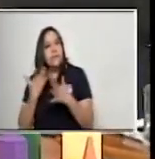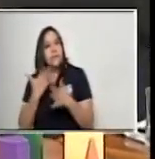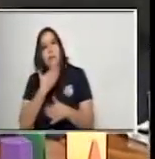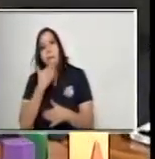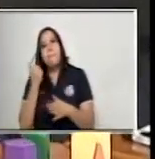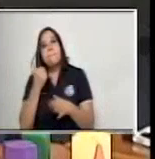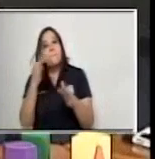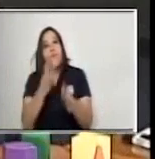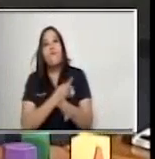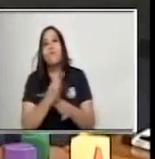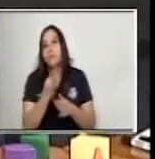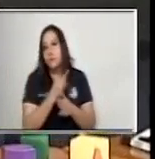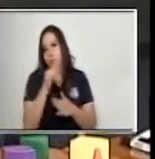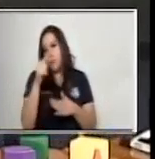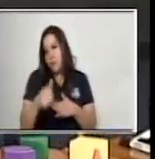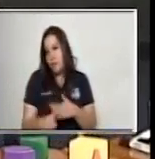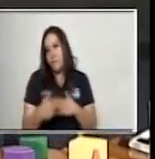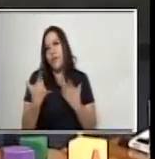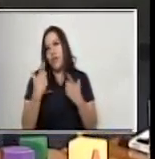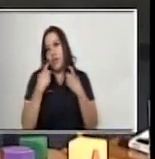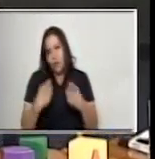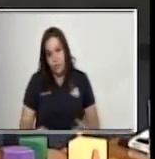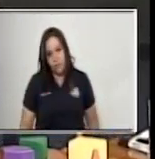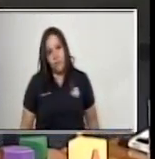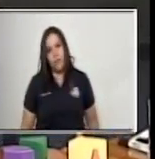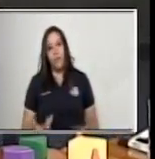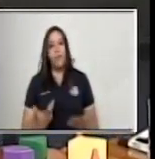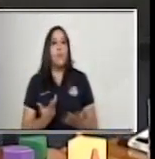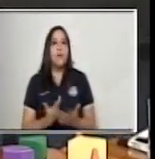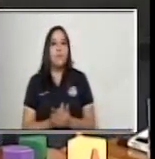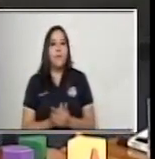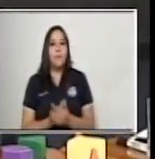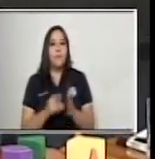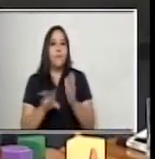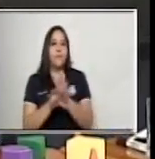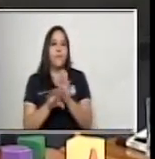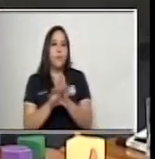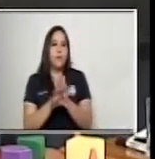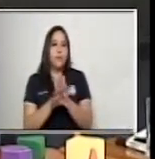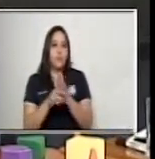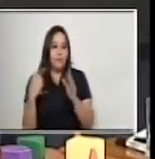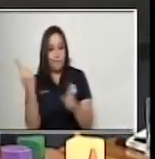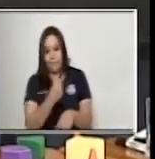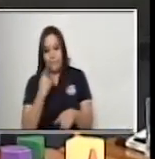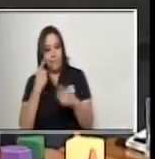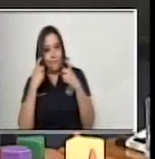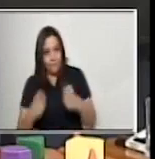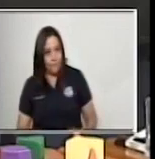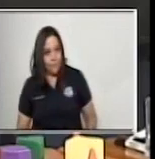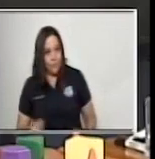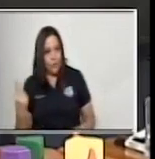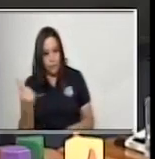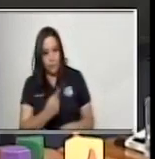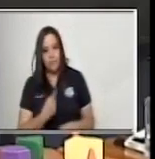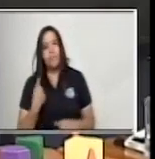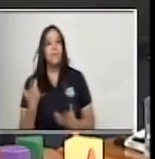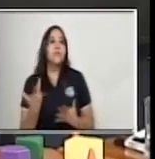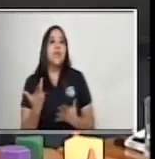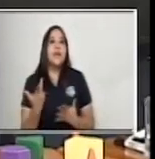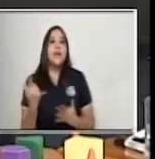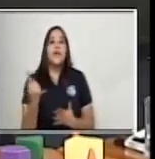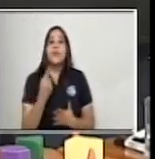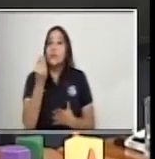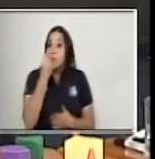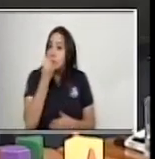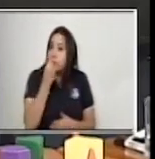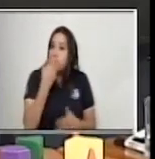un buen funcionamiento de lo que es el organismo en general. Los nutrientes